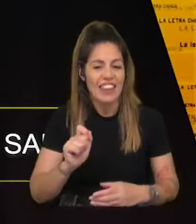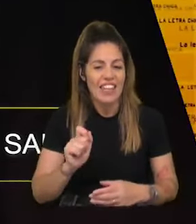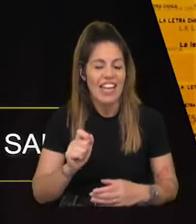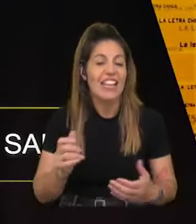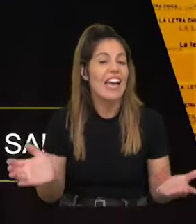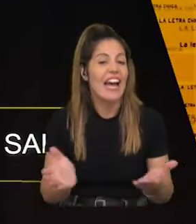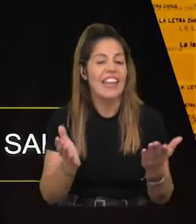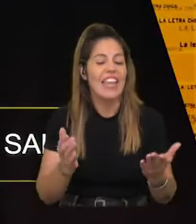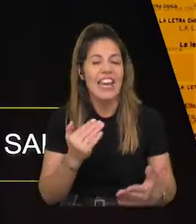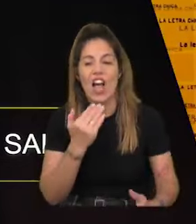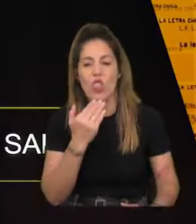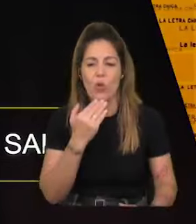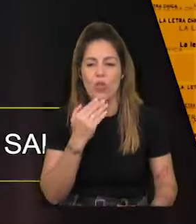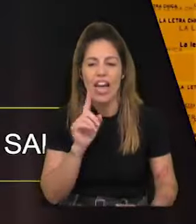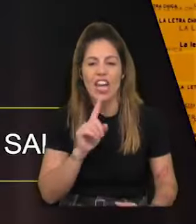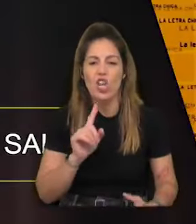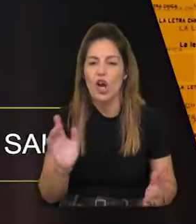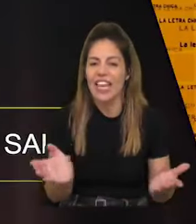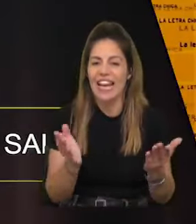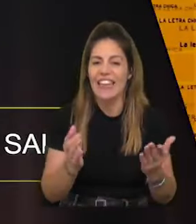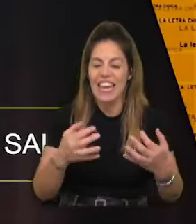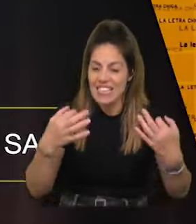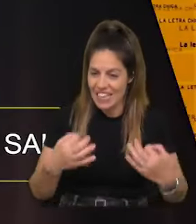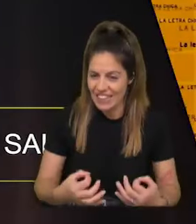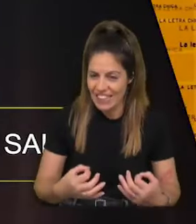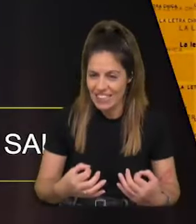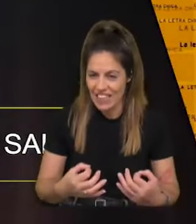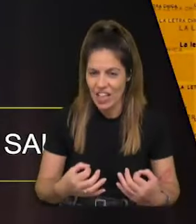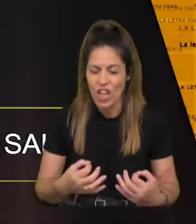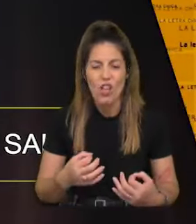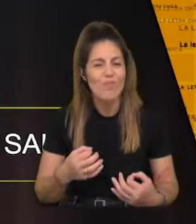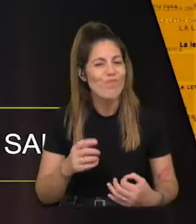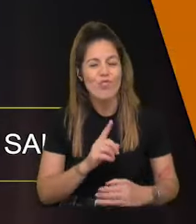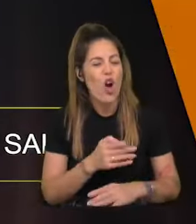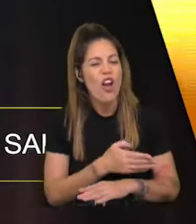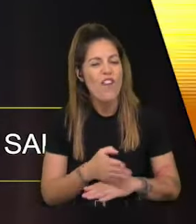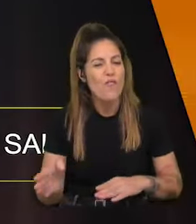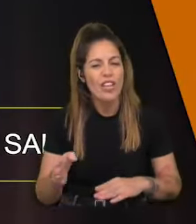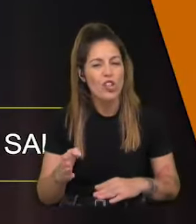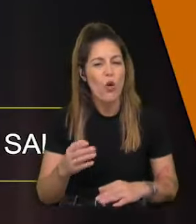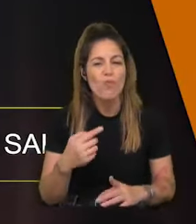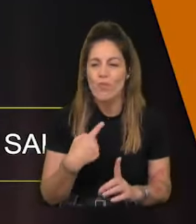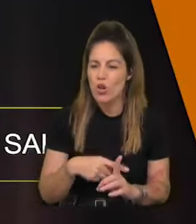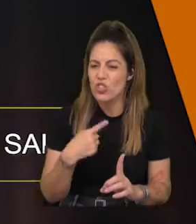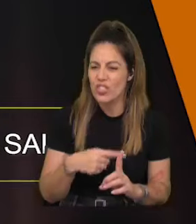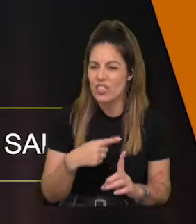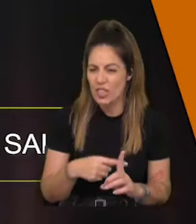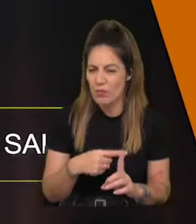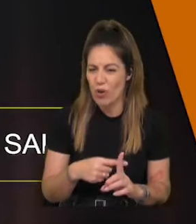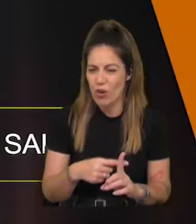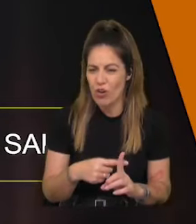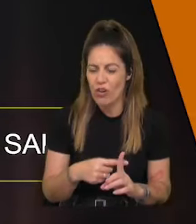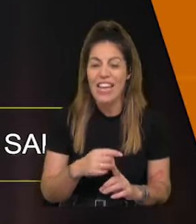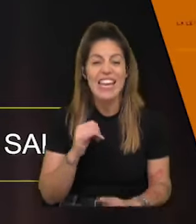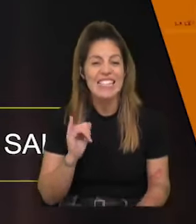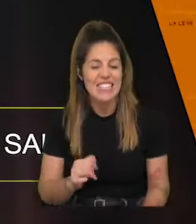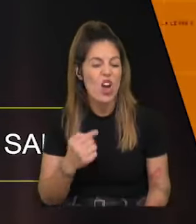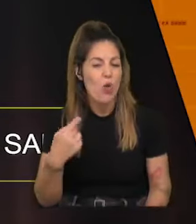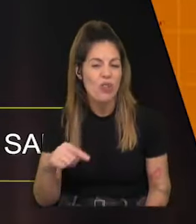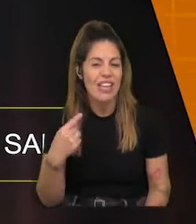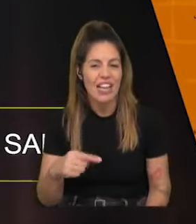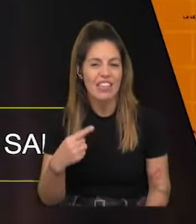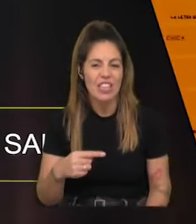este caso el que hizo la reforma de la segad social No creo que tenga efecto electoral positivo para los impulsores del referéndum Y sí creo que tiene un efecto negativo